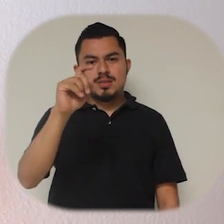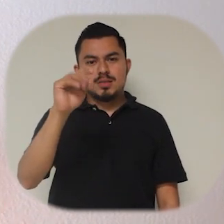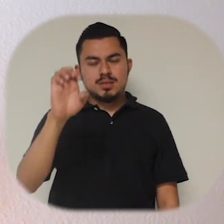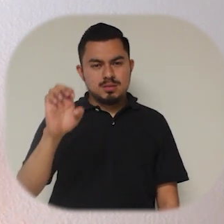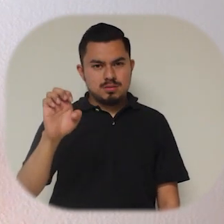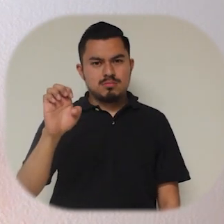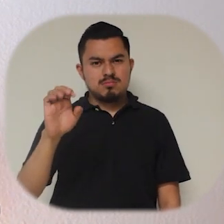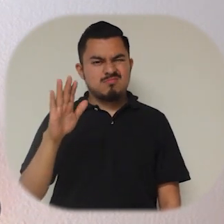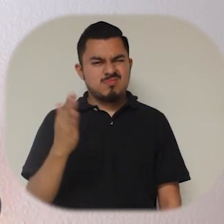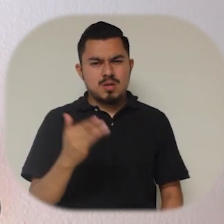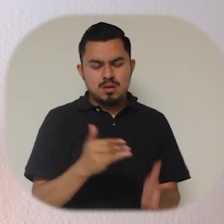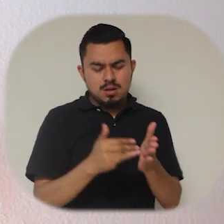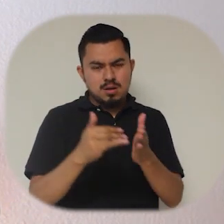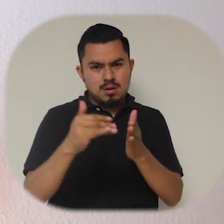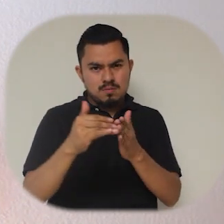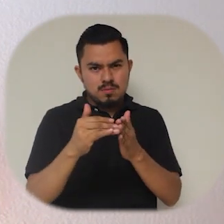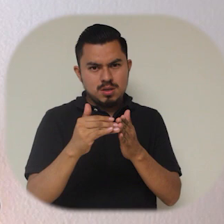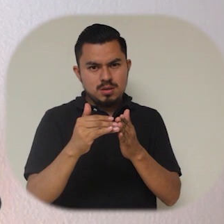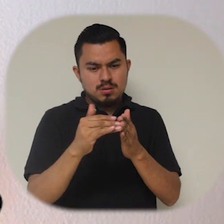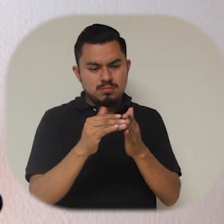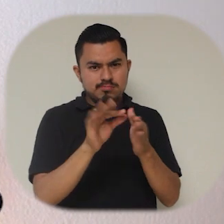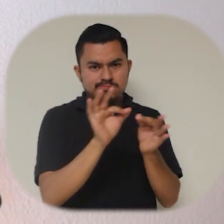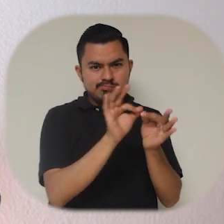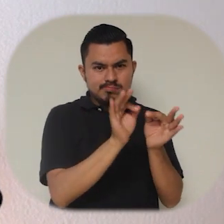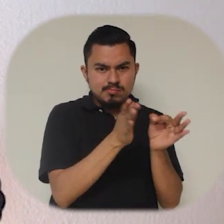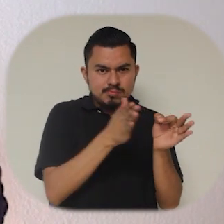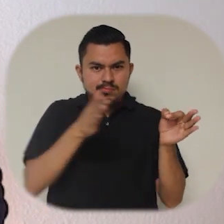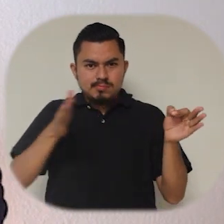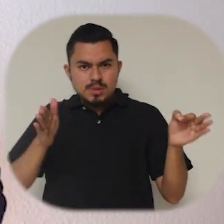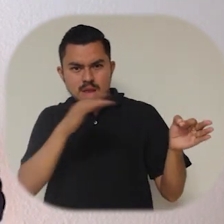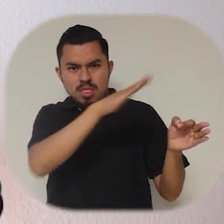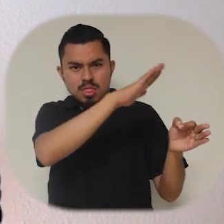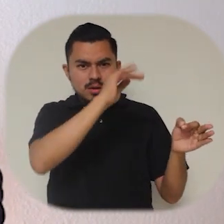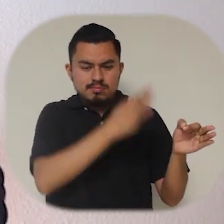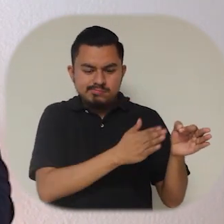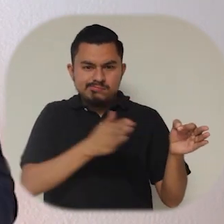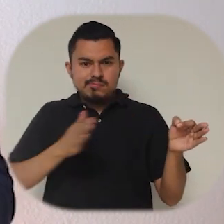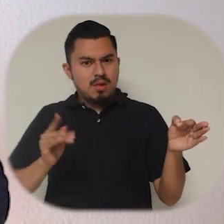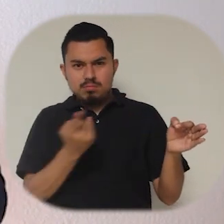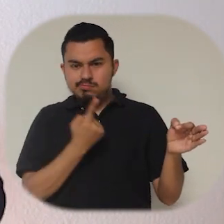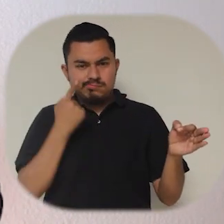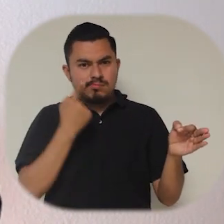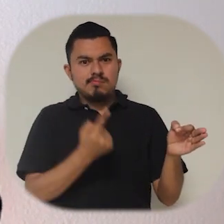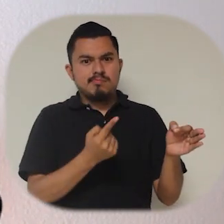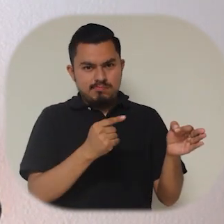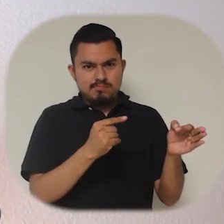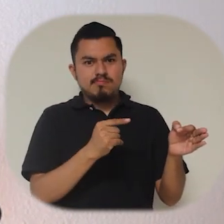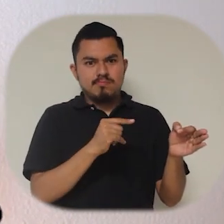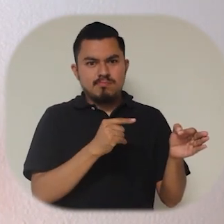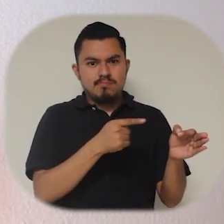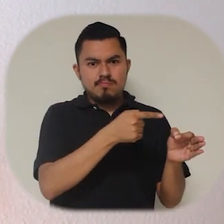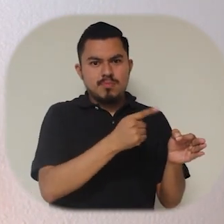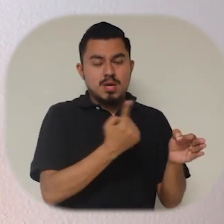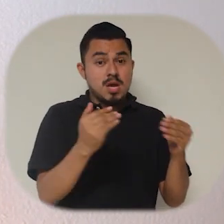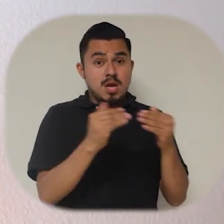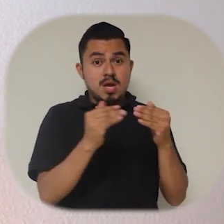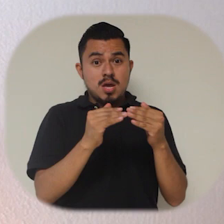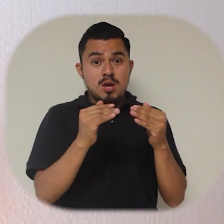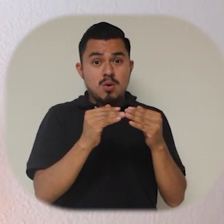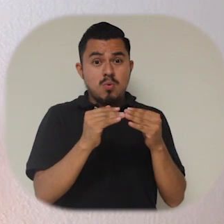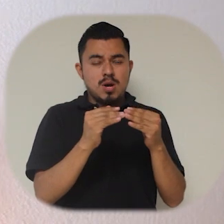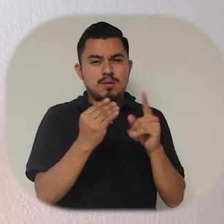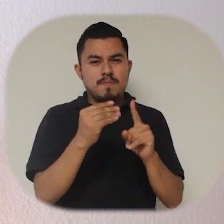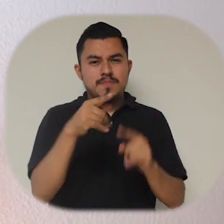de los sacerdotes de la nación, no solamente vemos estos sacerdotes, sino nosotros vemos a los patriarcas. Vemos